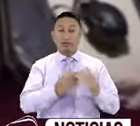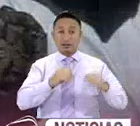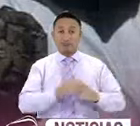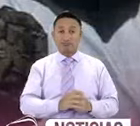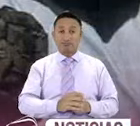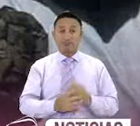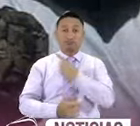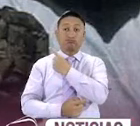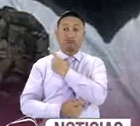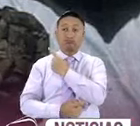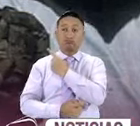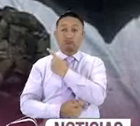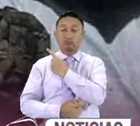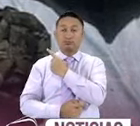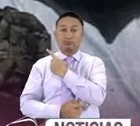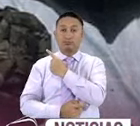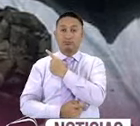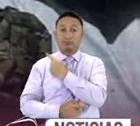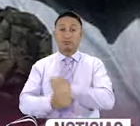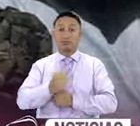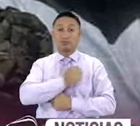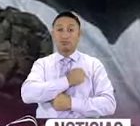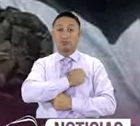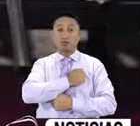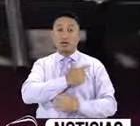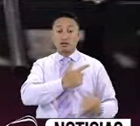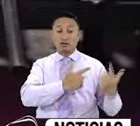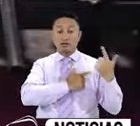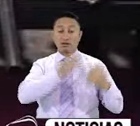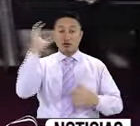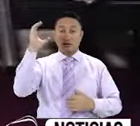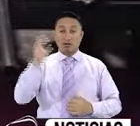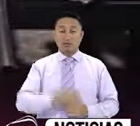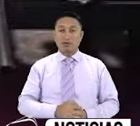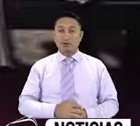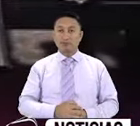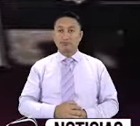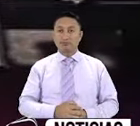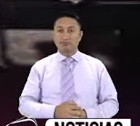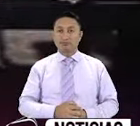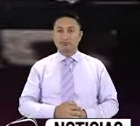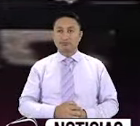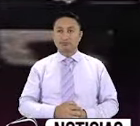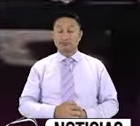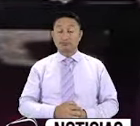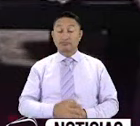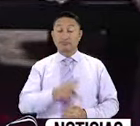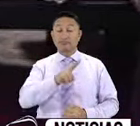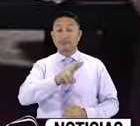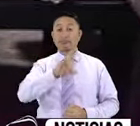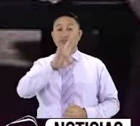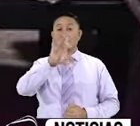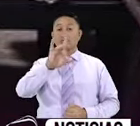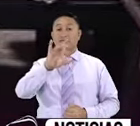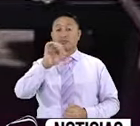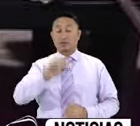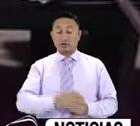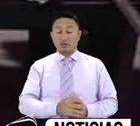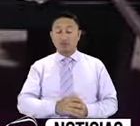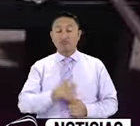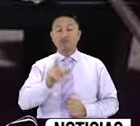combate militar del ejército colombiano, 3 carabinas, 278 municiones de diferente calibre y